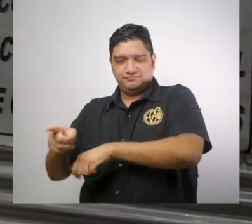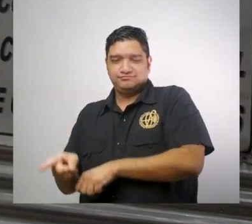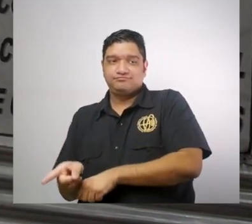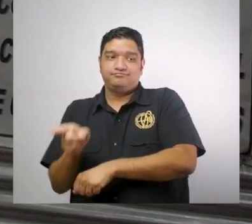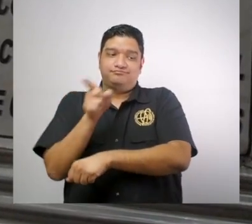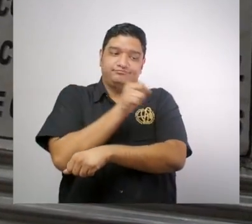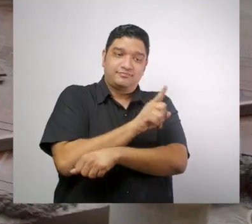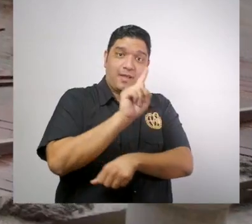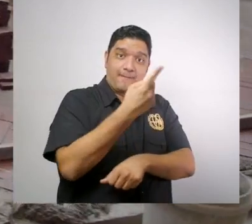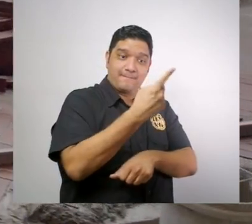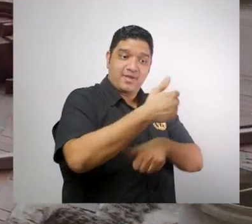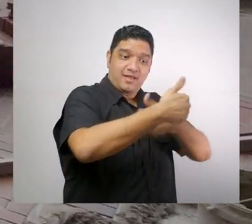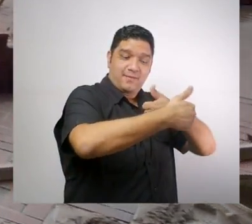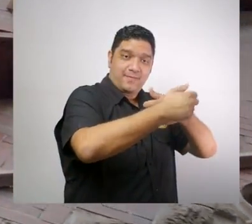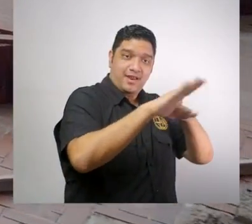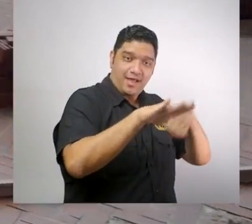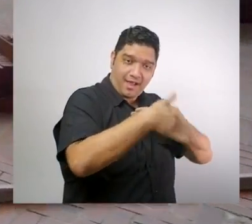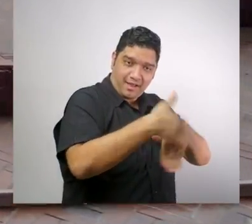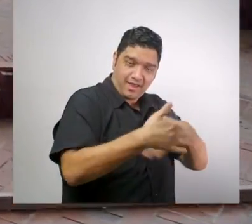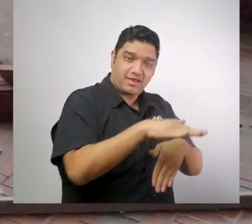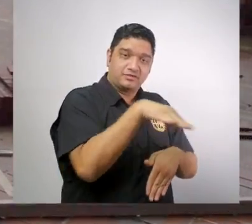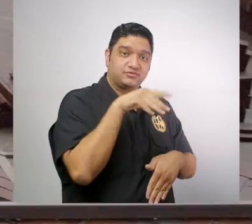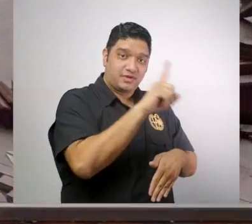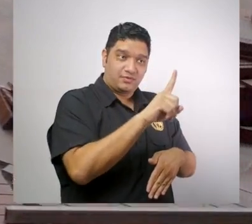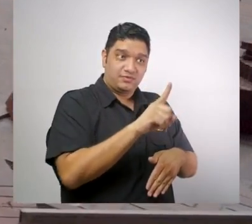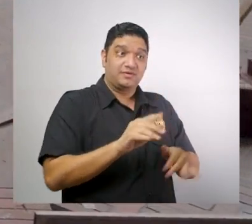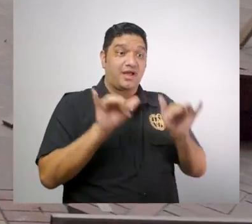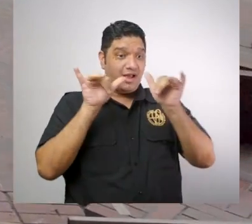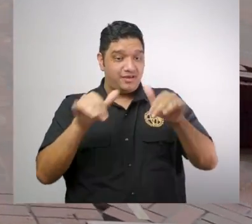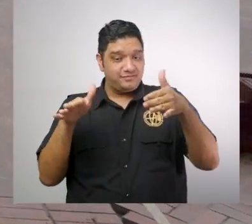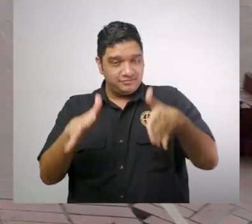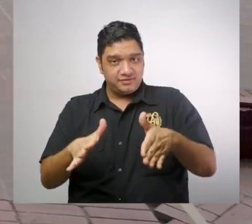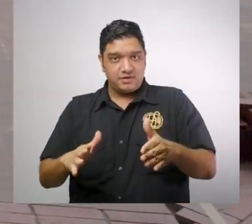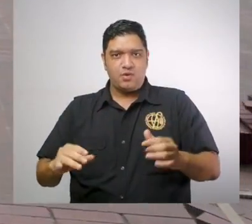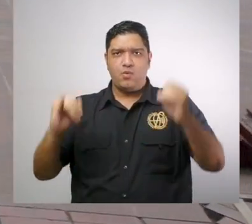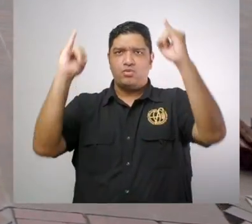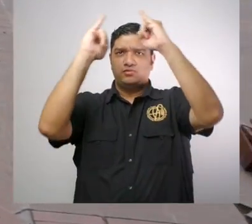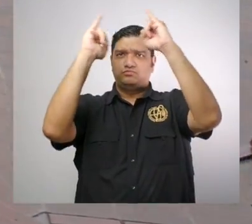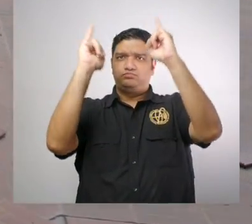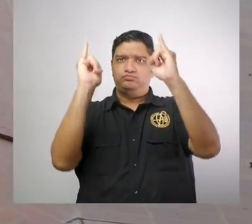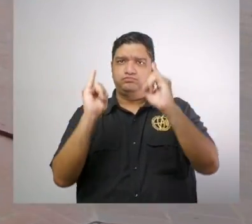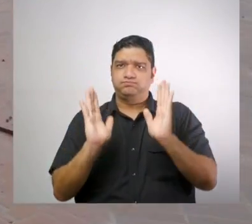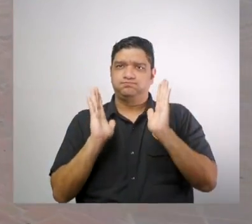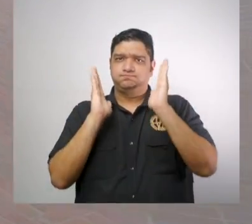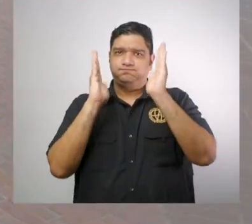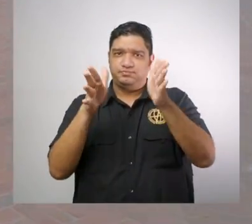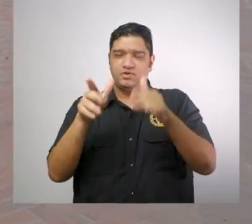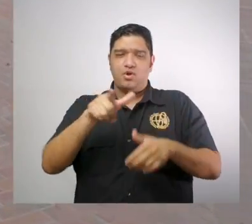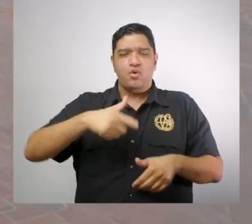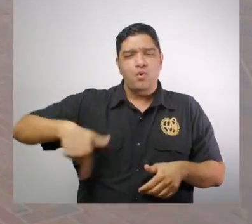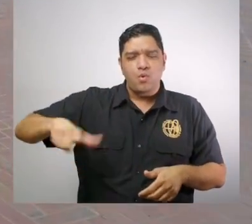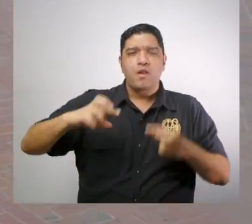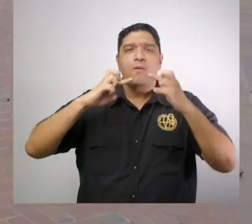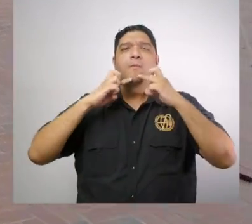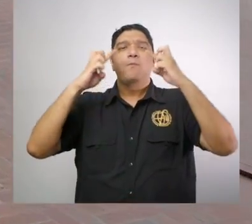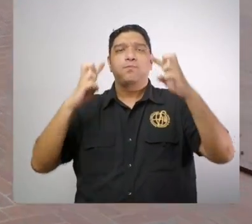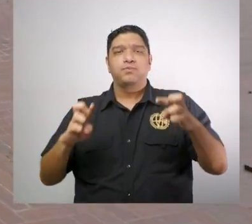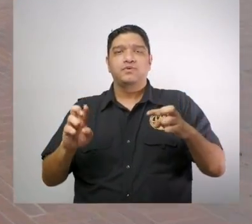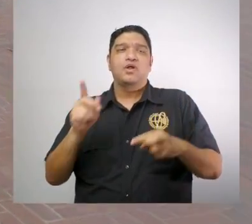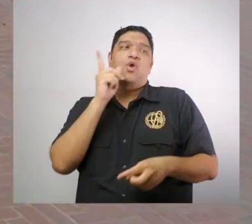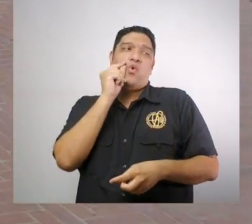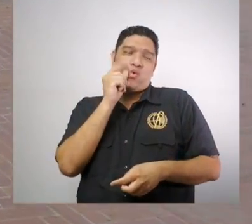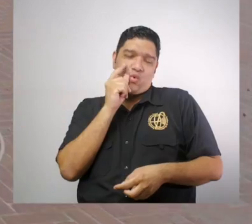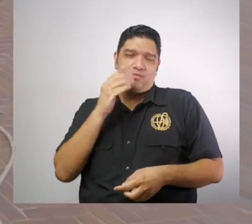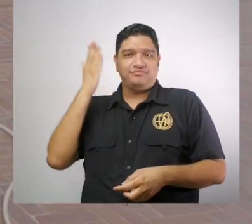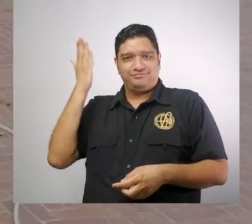está realizando un trabajo para colocar una estatua, un área pública con el nombre